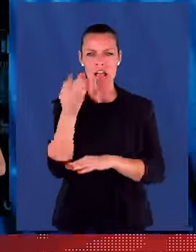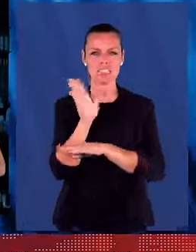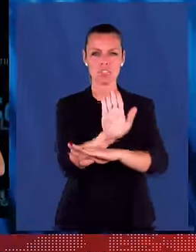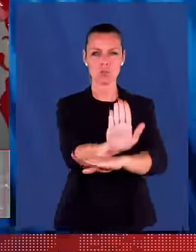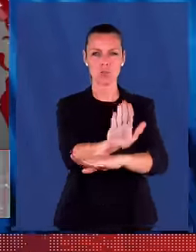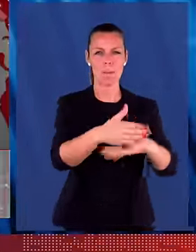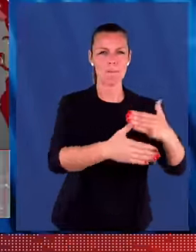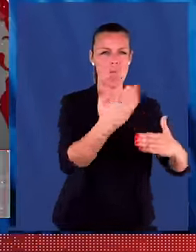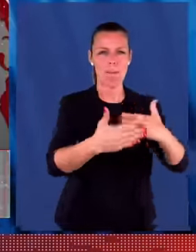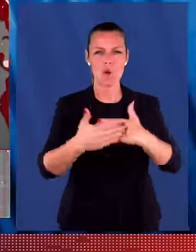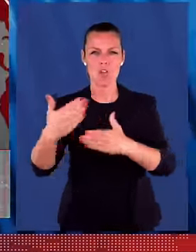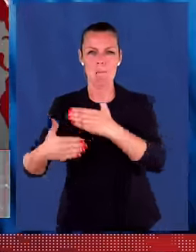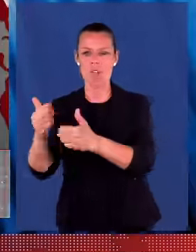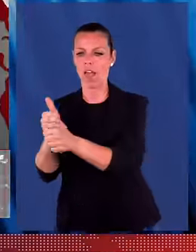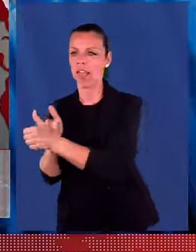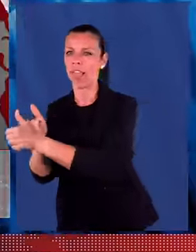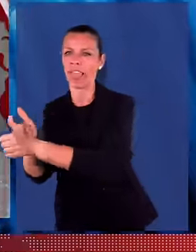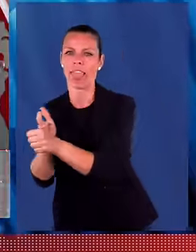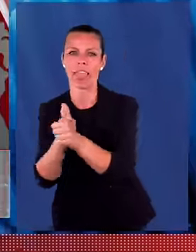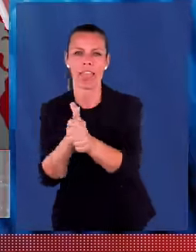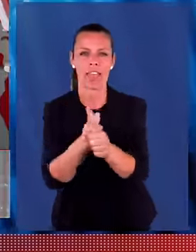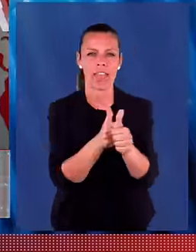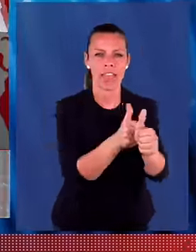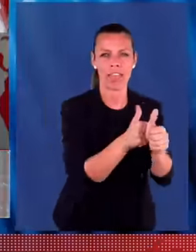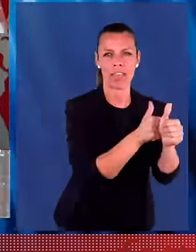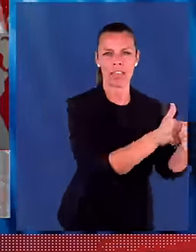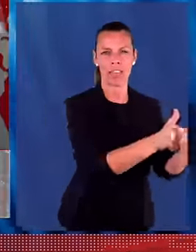y respuestas de manual.